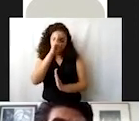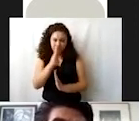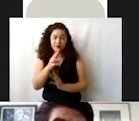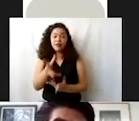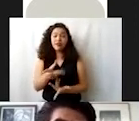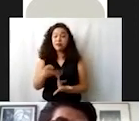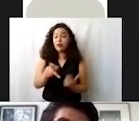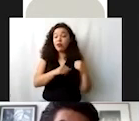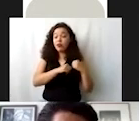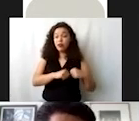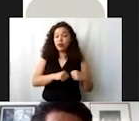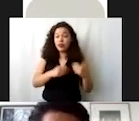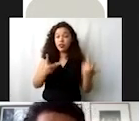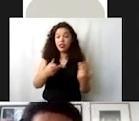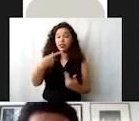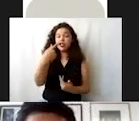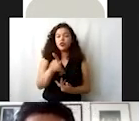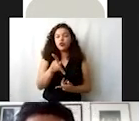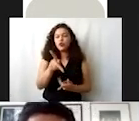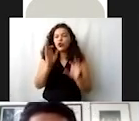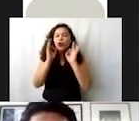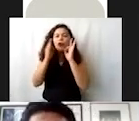pues, dentro de su esquema de